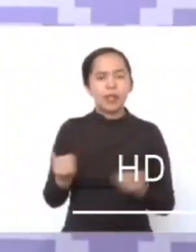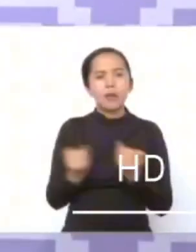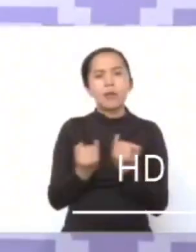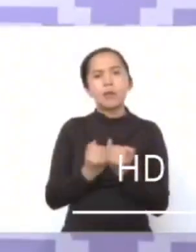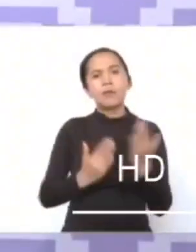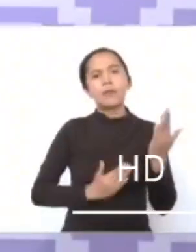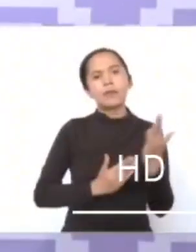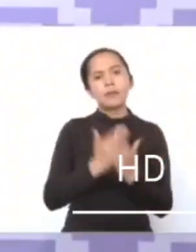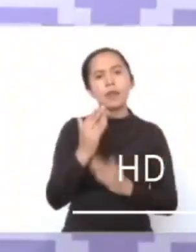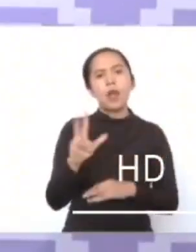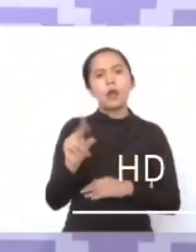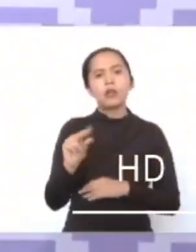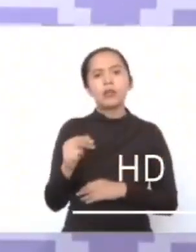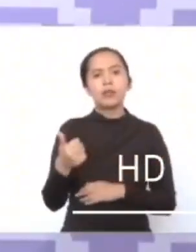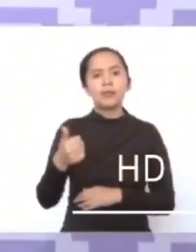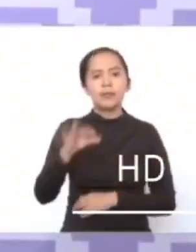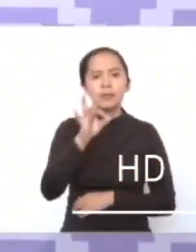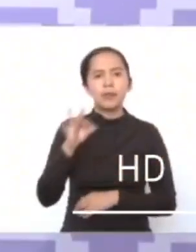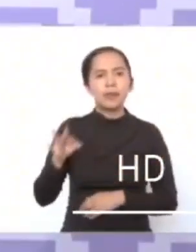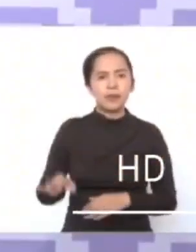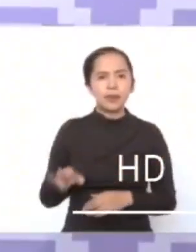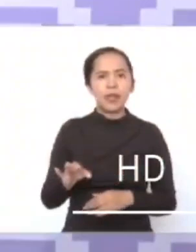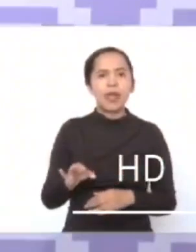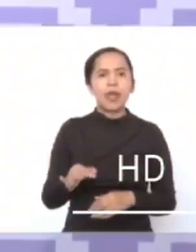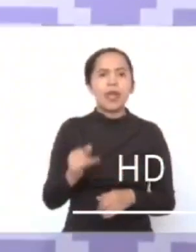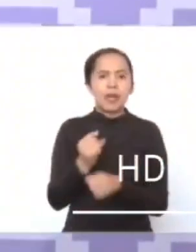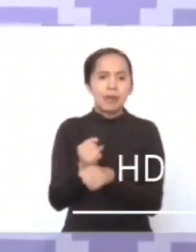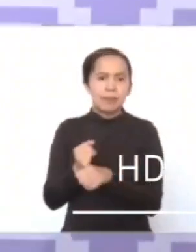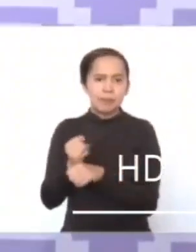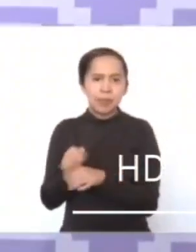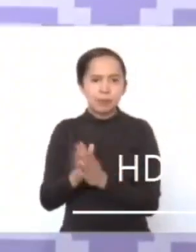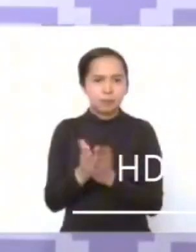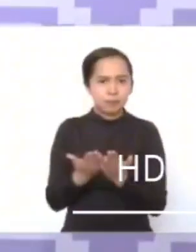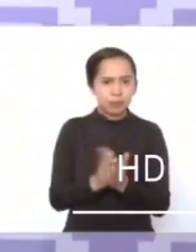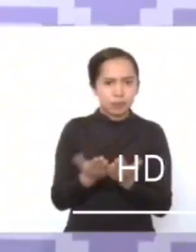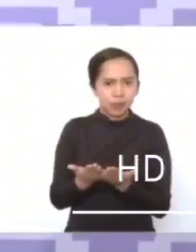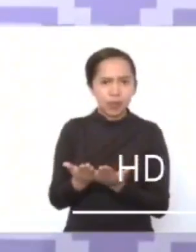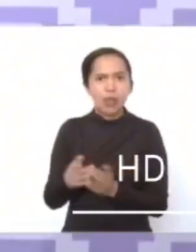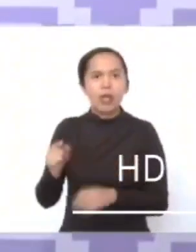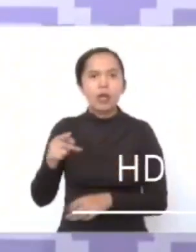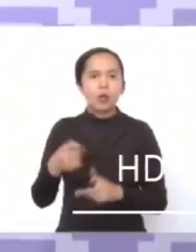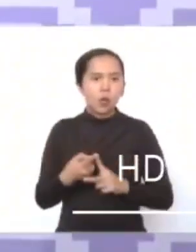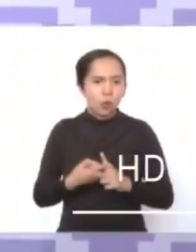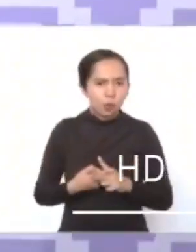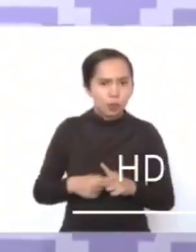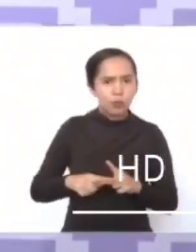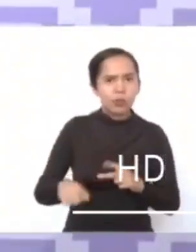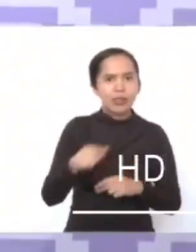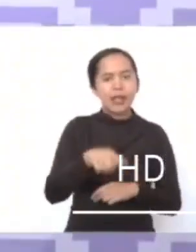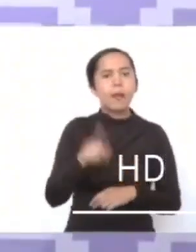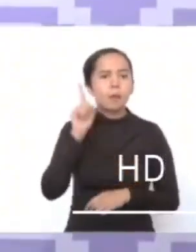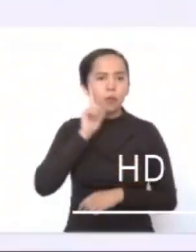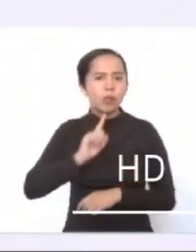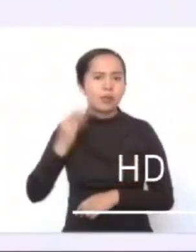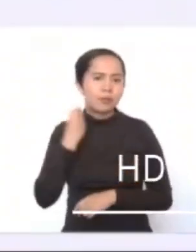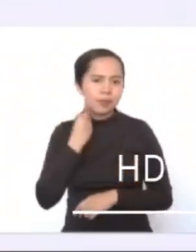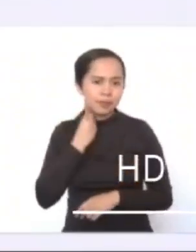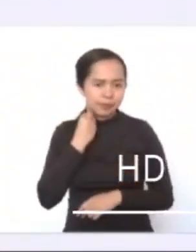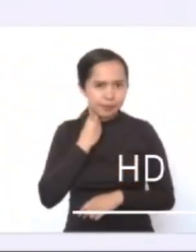incrementando en un 86% las carpetas de investigación que se inician con abogadas,